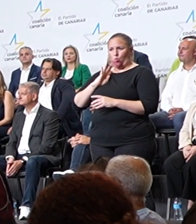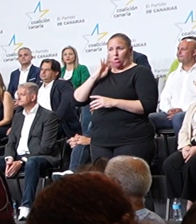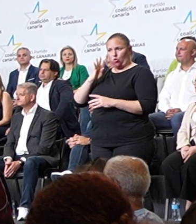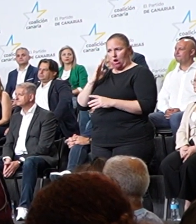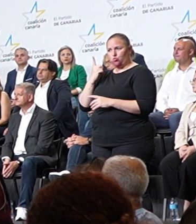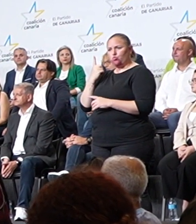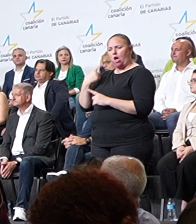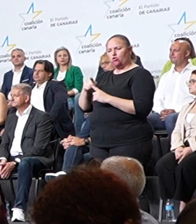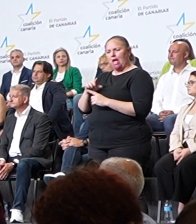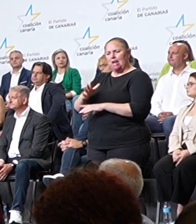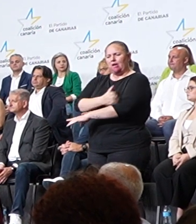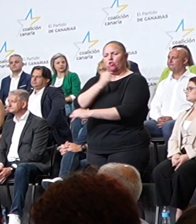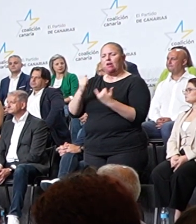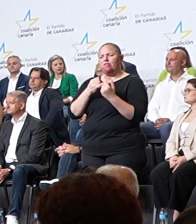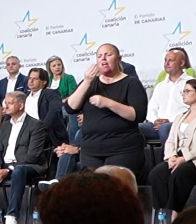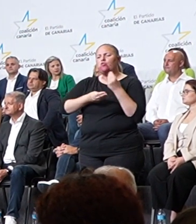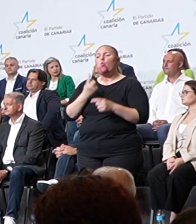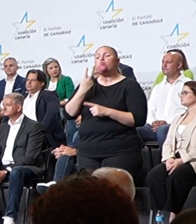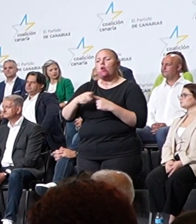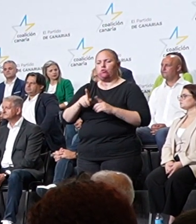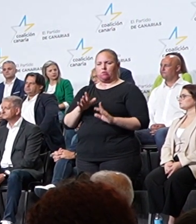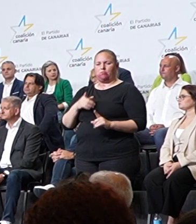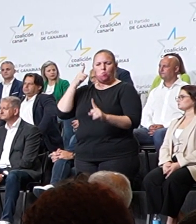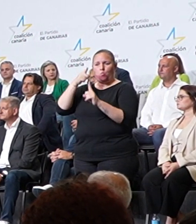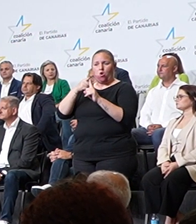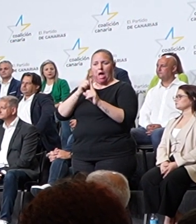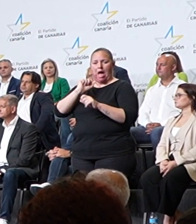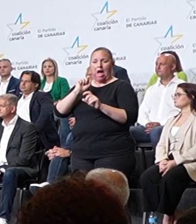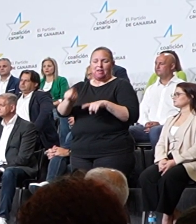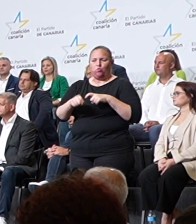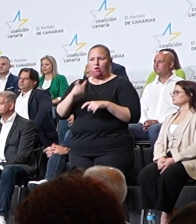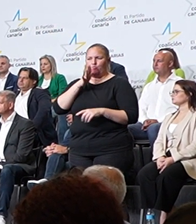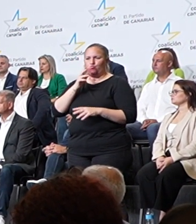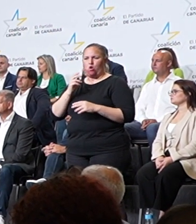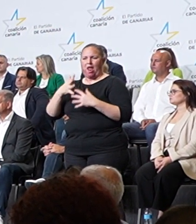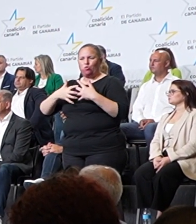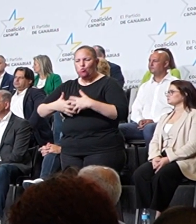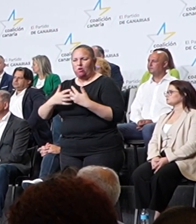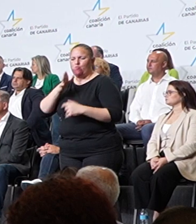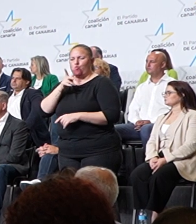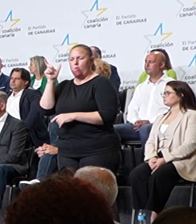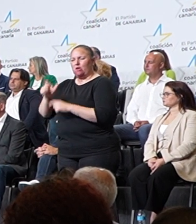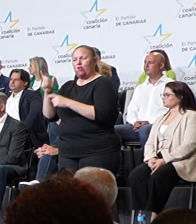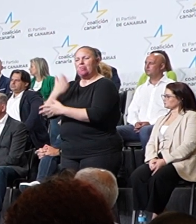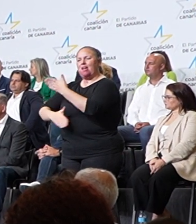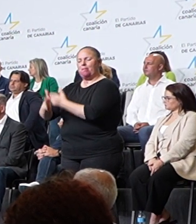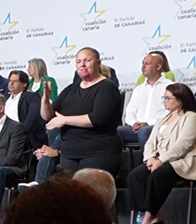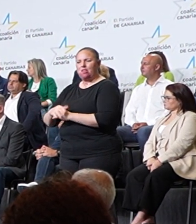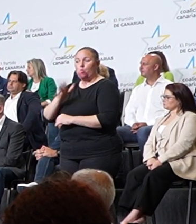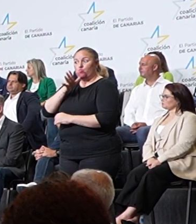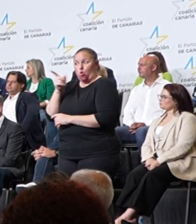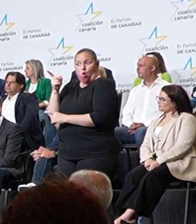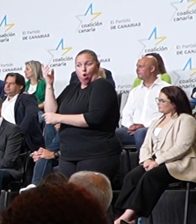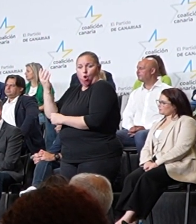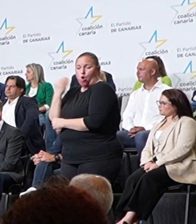4 años el Cabildo de Tenerife. Por la agricultura, por la industria, por las personas con discapacidad, por los jóvenes.